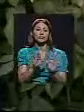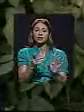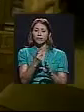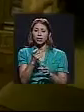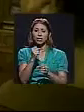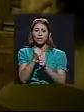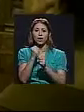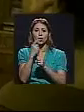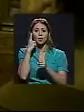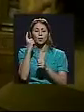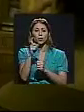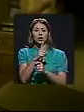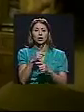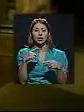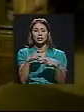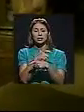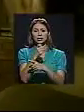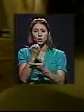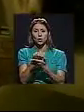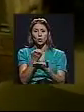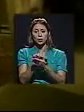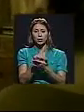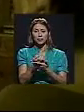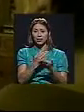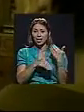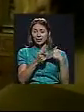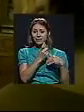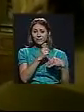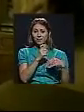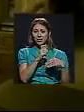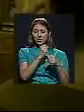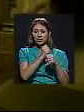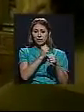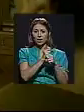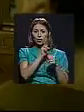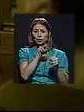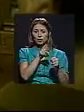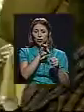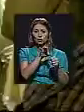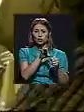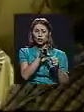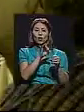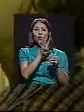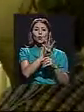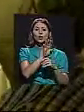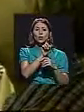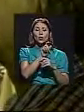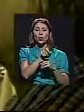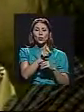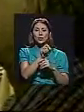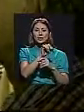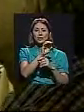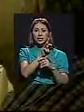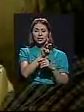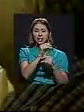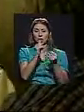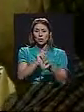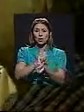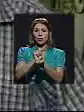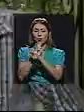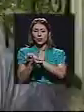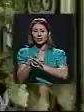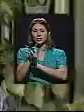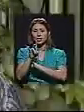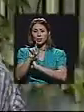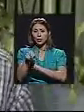económica. La tasa de desempleo pasó de 4,6 en 2008 a la cifra récord de 7,8 en